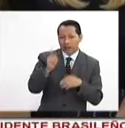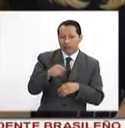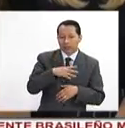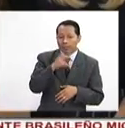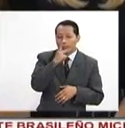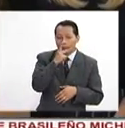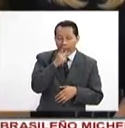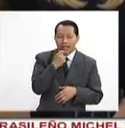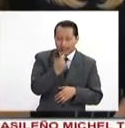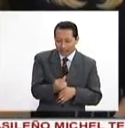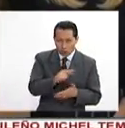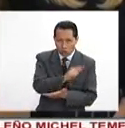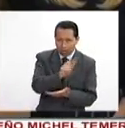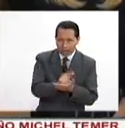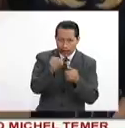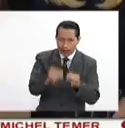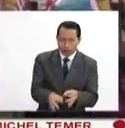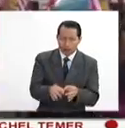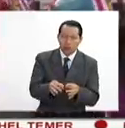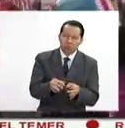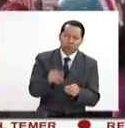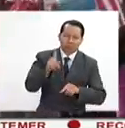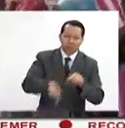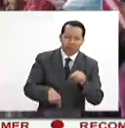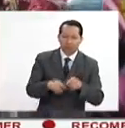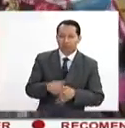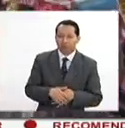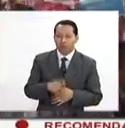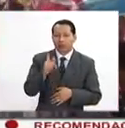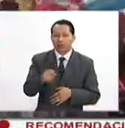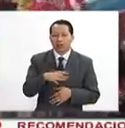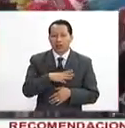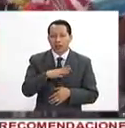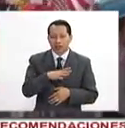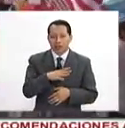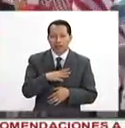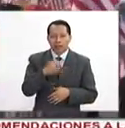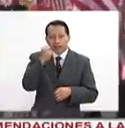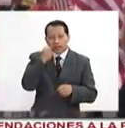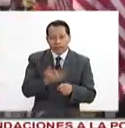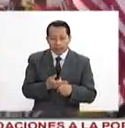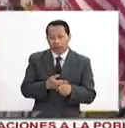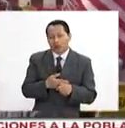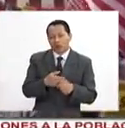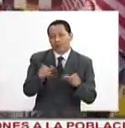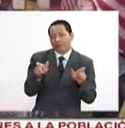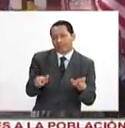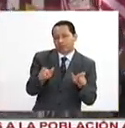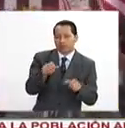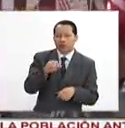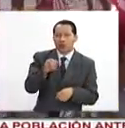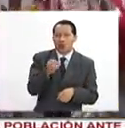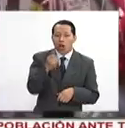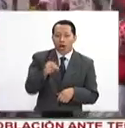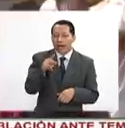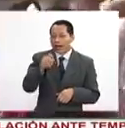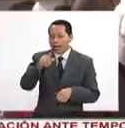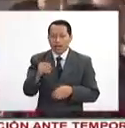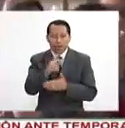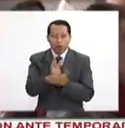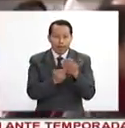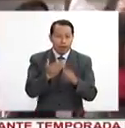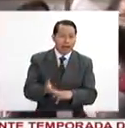niños residentes legales en los Estados Unidos. El secretario de Seguridad Nacional, John Kelly, presentó la derogación del programa